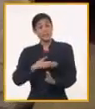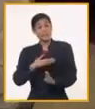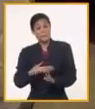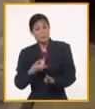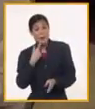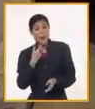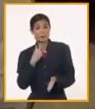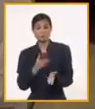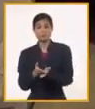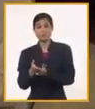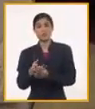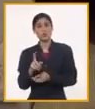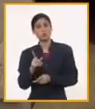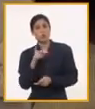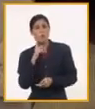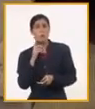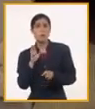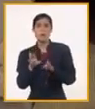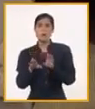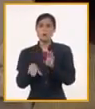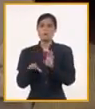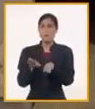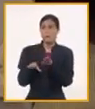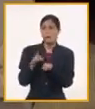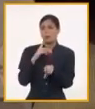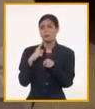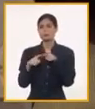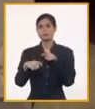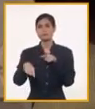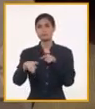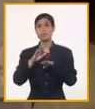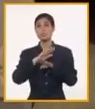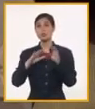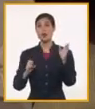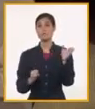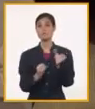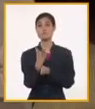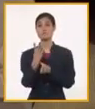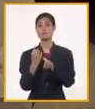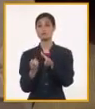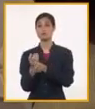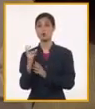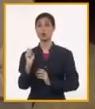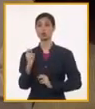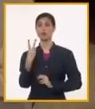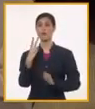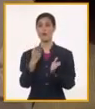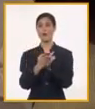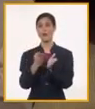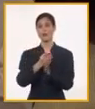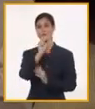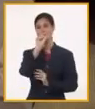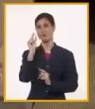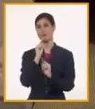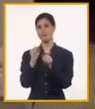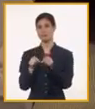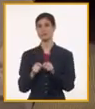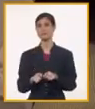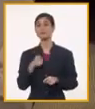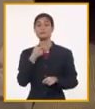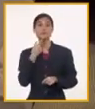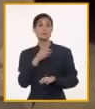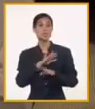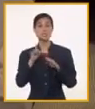también ya empezaron entonces, ya tuvimos que hacer las 2 escuelas estas. Primero, un médico que se graduaba